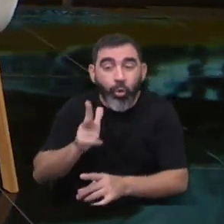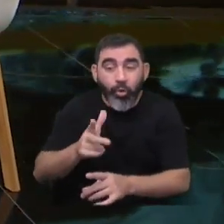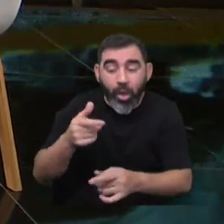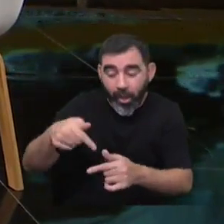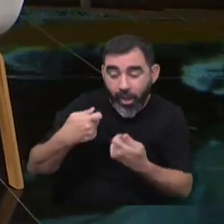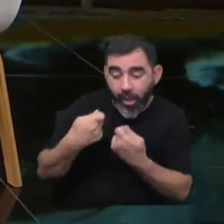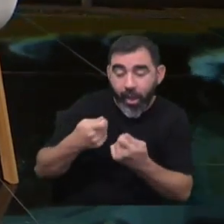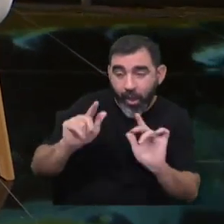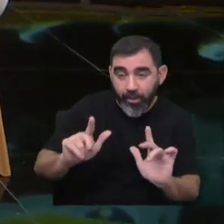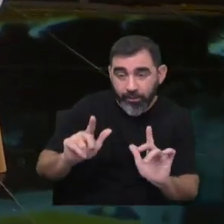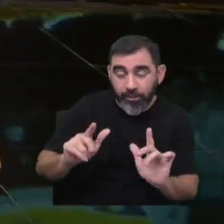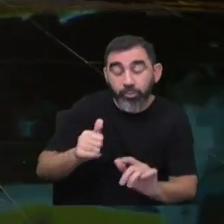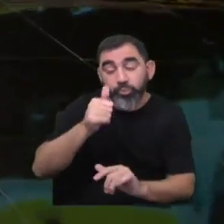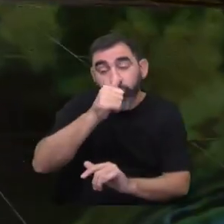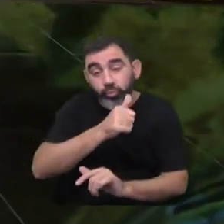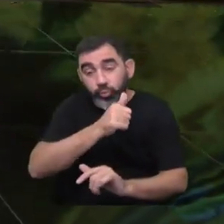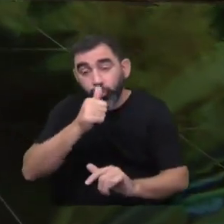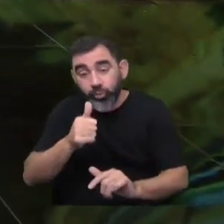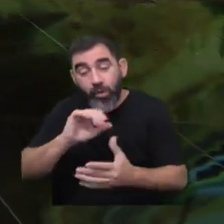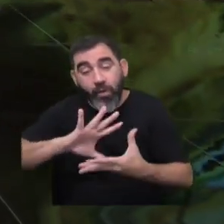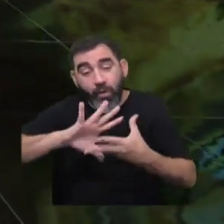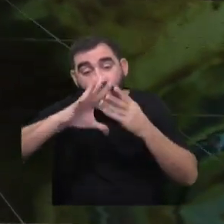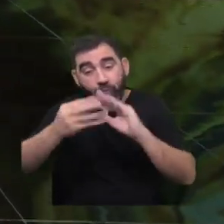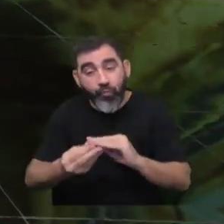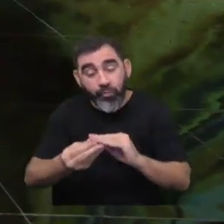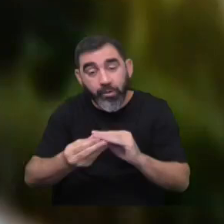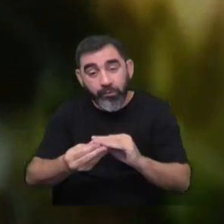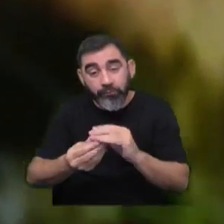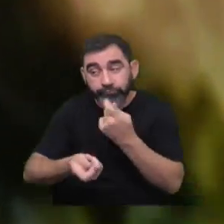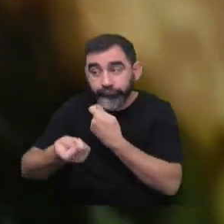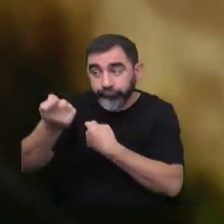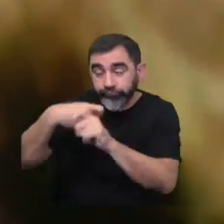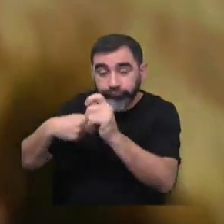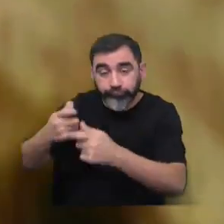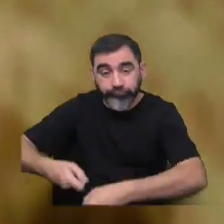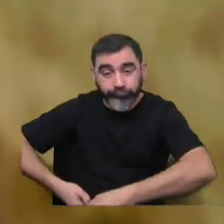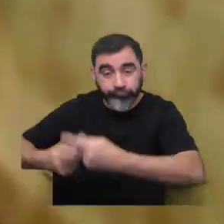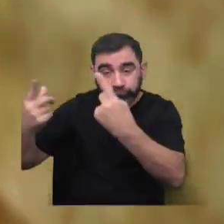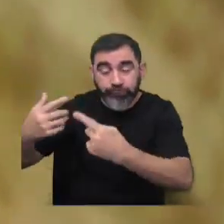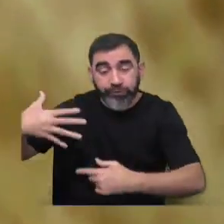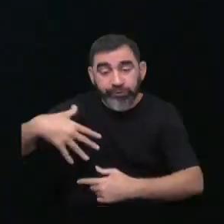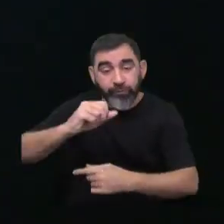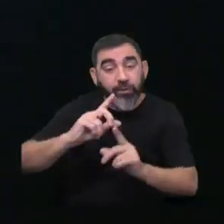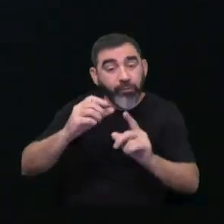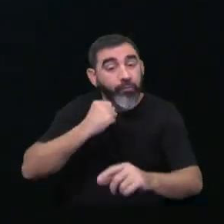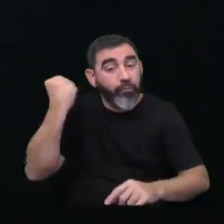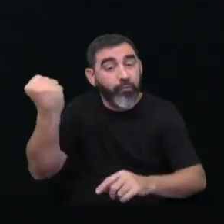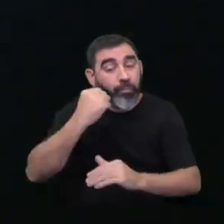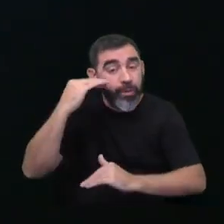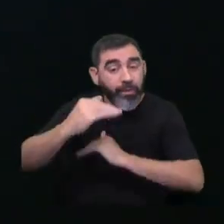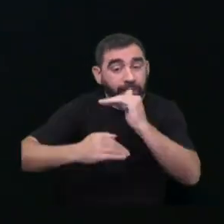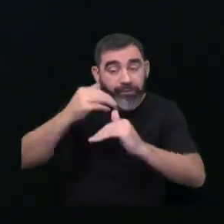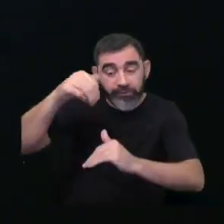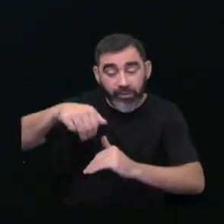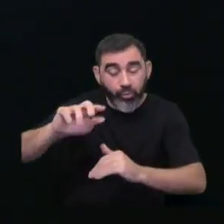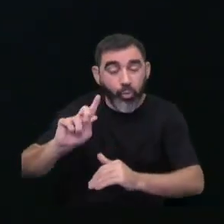acá. Resolver las maneras de colocar esa producción fuera de fronteras y transportarla es también clave para un desarrollo,